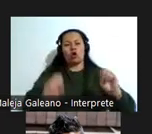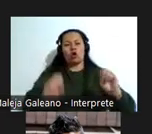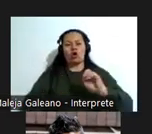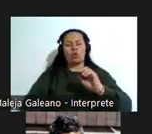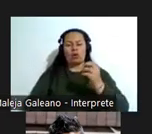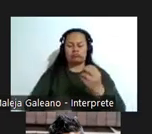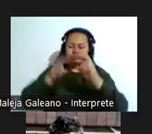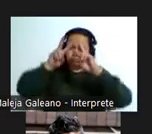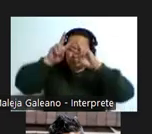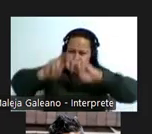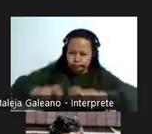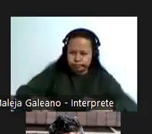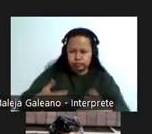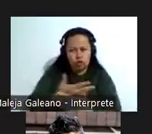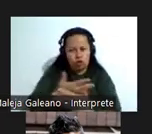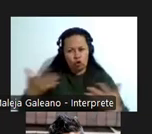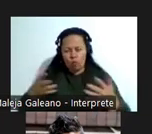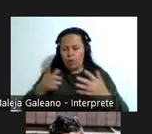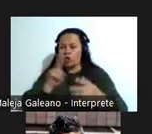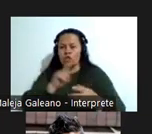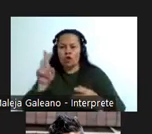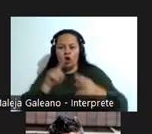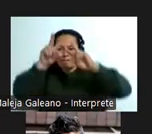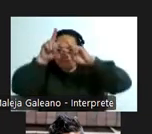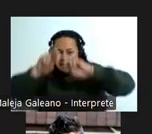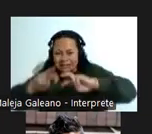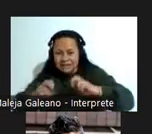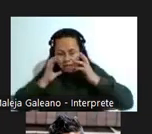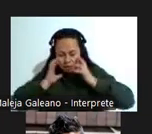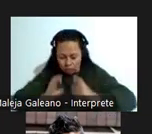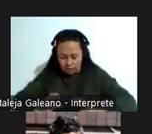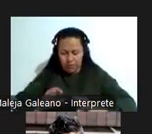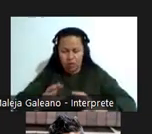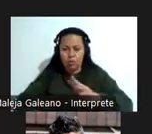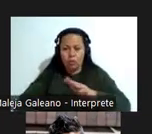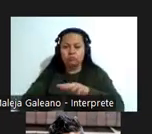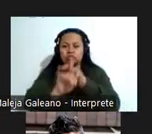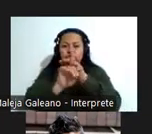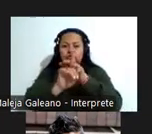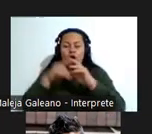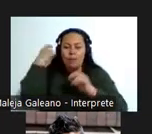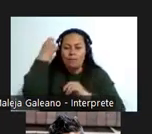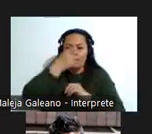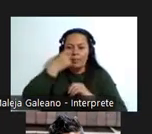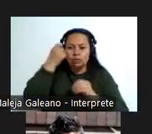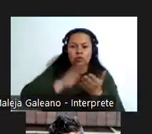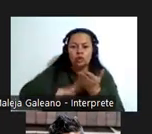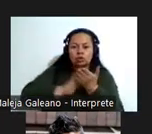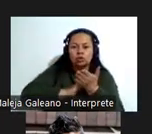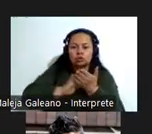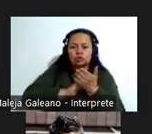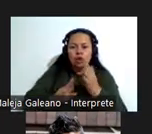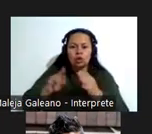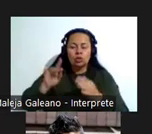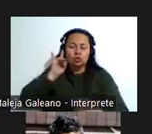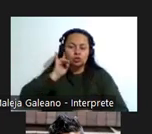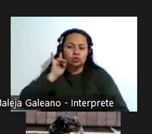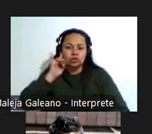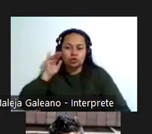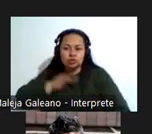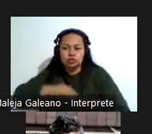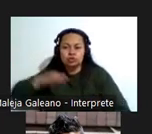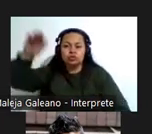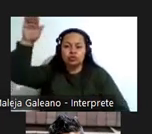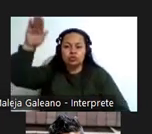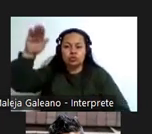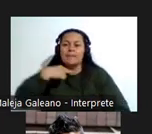el cuerpo como un mecanismo disruptivo que justamente busque subirle el volumen a esa voz